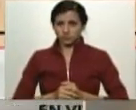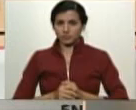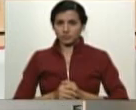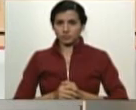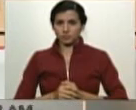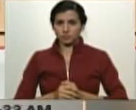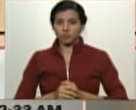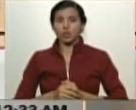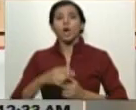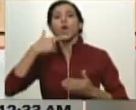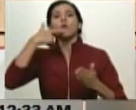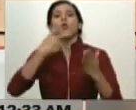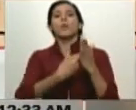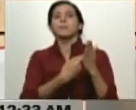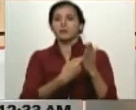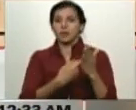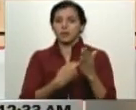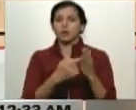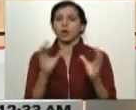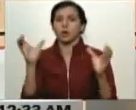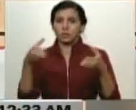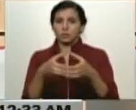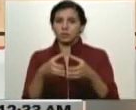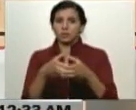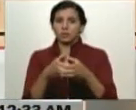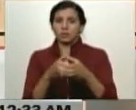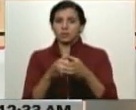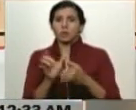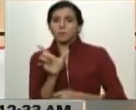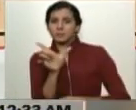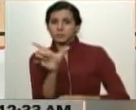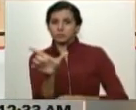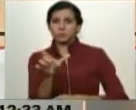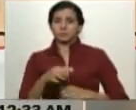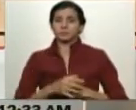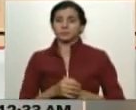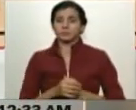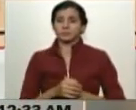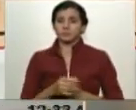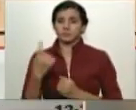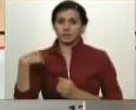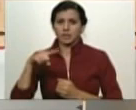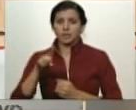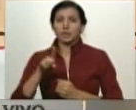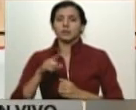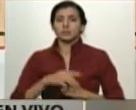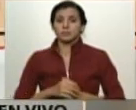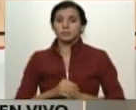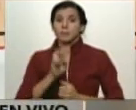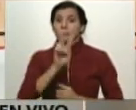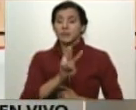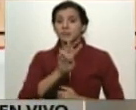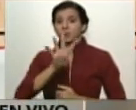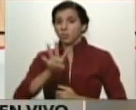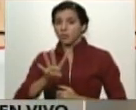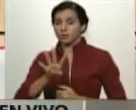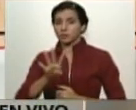modalidad nominal, el Partido Socialista Unido de Venezuela tiene